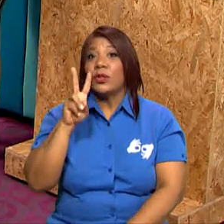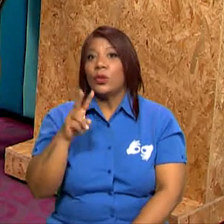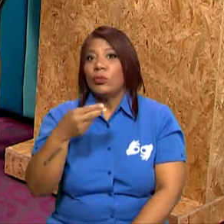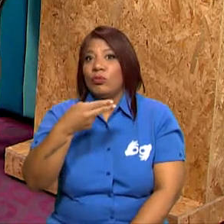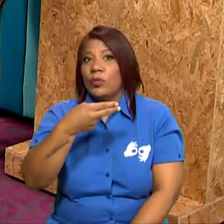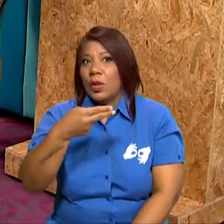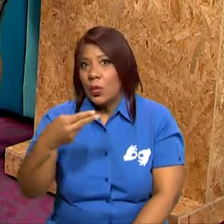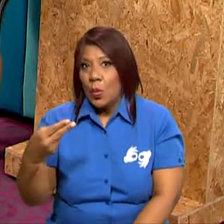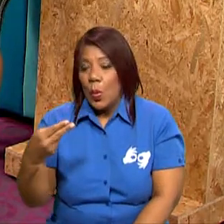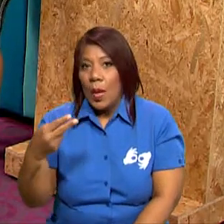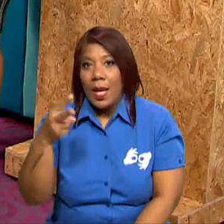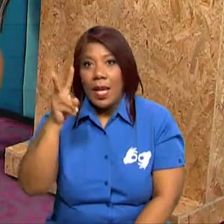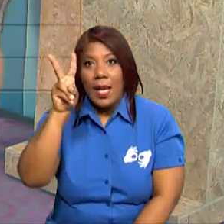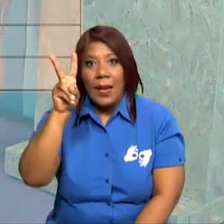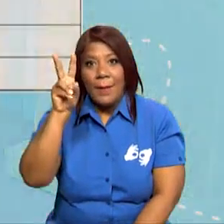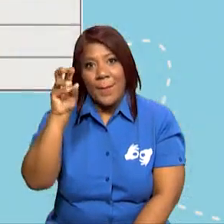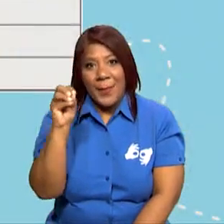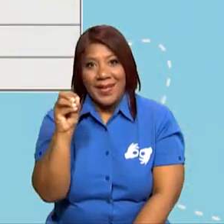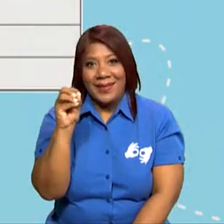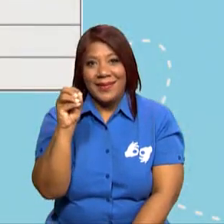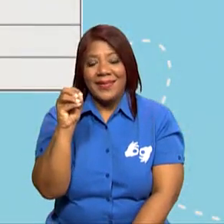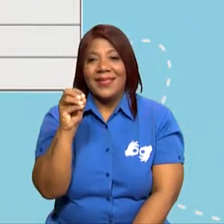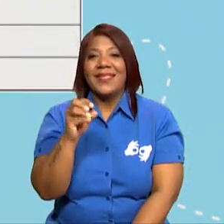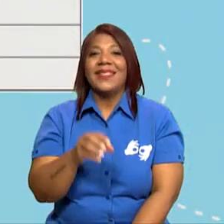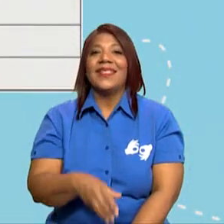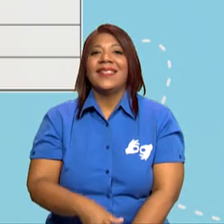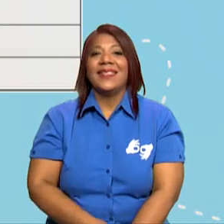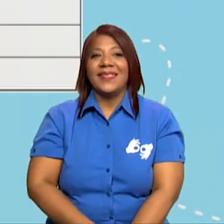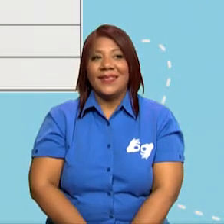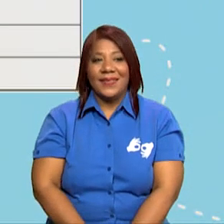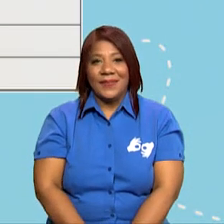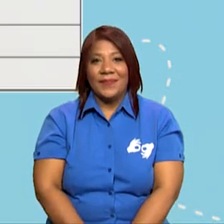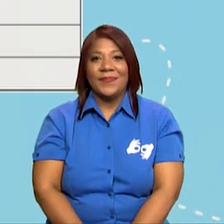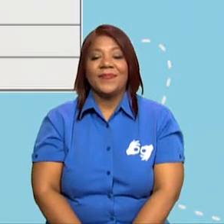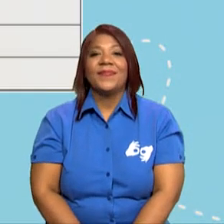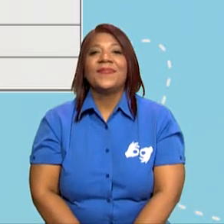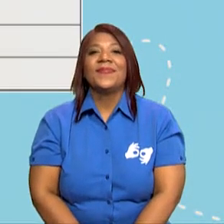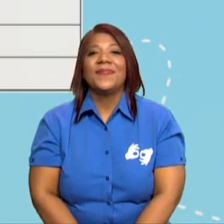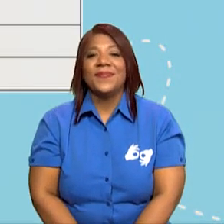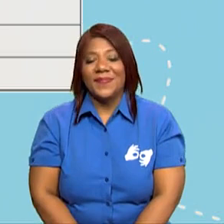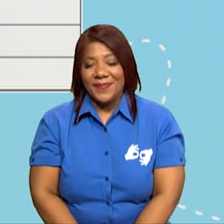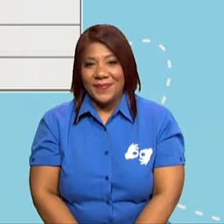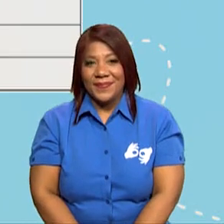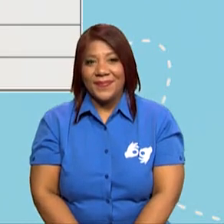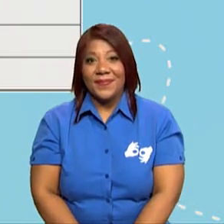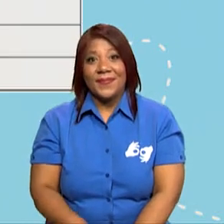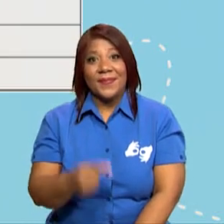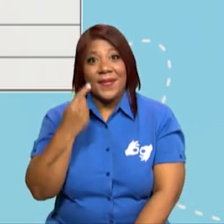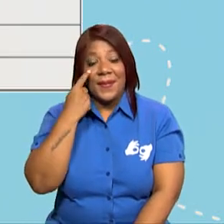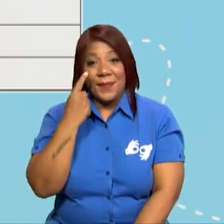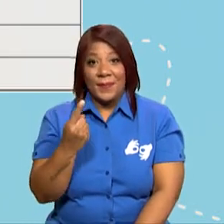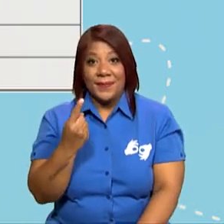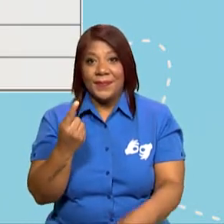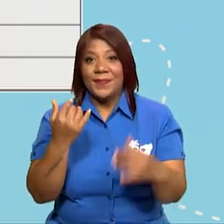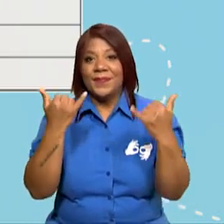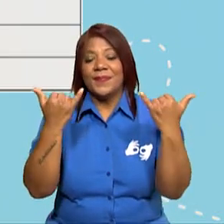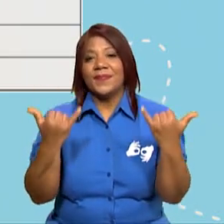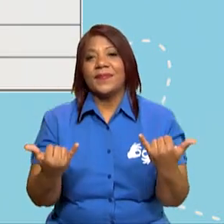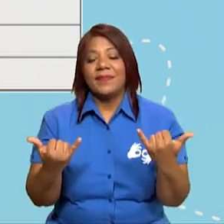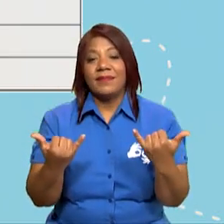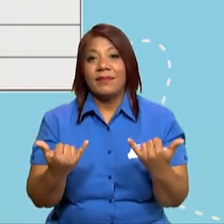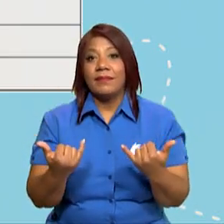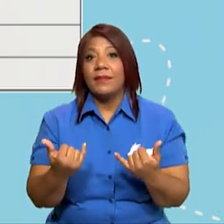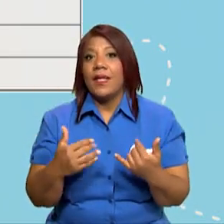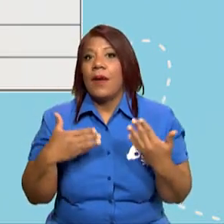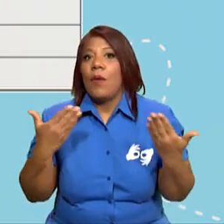da 20. Muy bien. Listo. Entonces, ahora, para